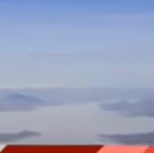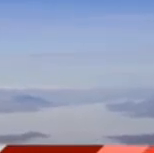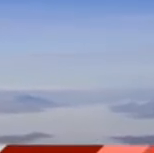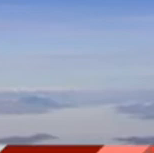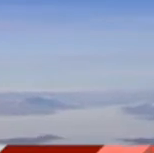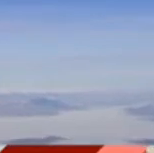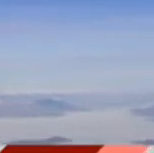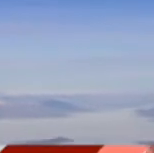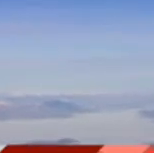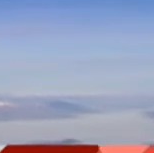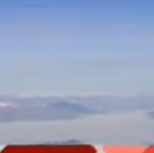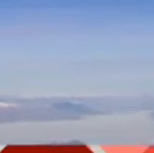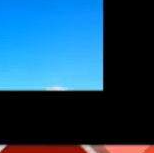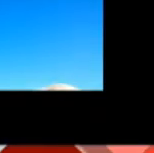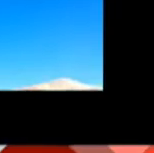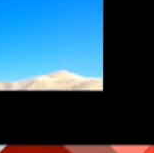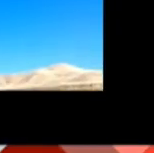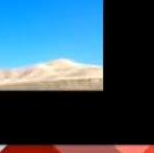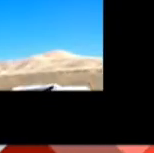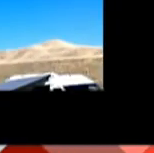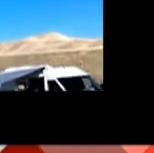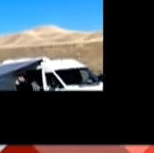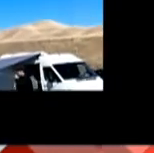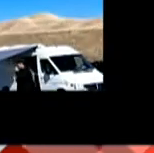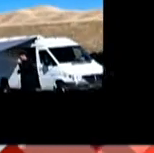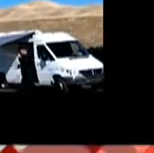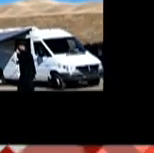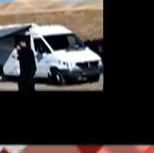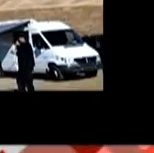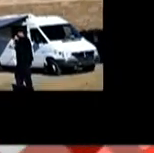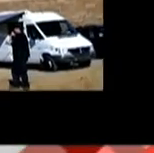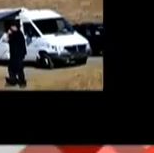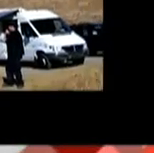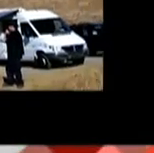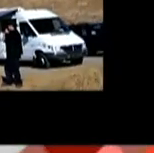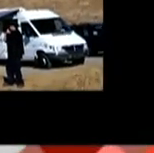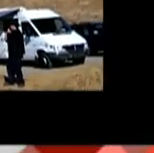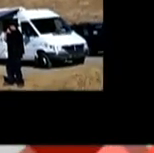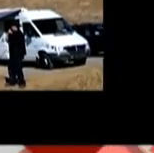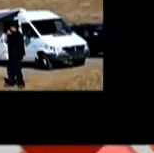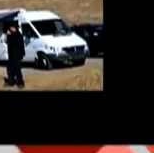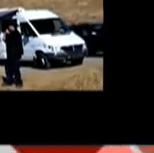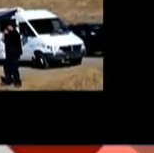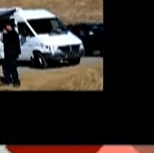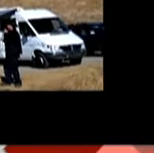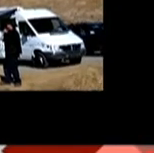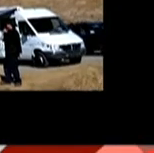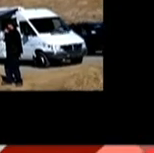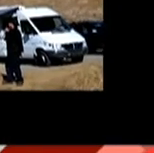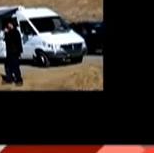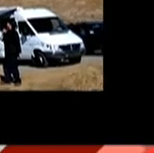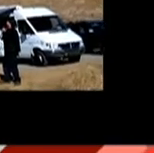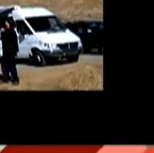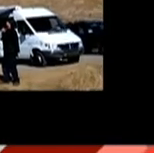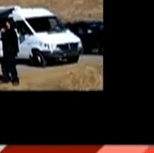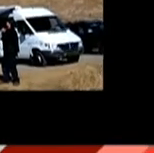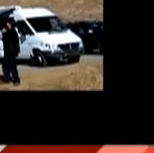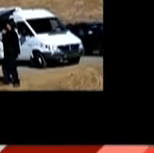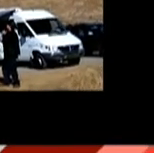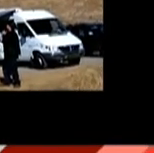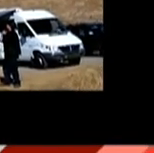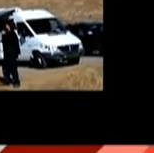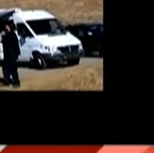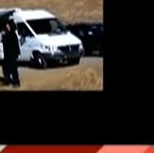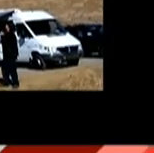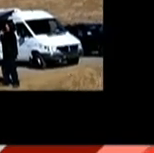tampoco conectividad. La infraestructura de comunicaciones ha sido gravemente dañada. Se calcula que más del 90% de las torres celulares de